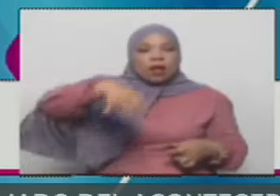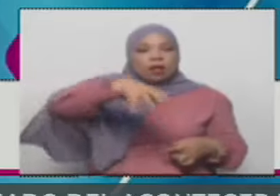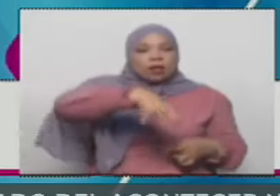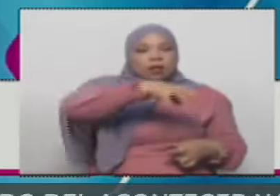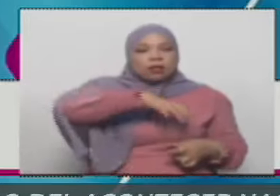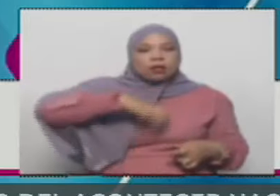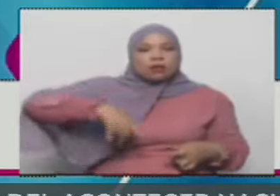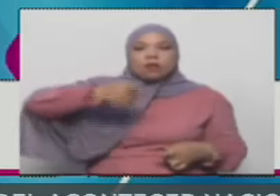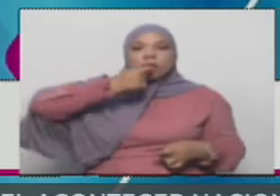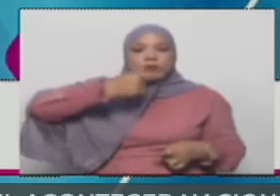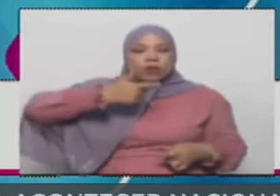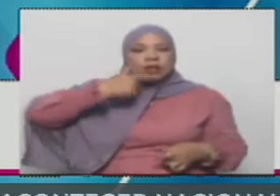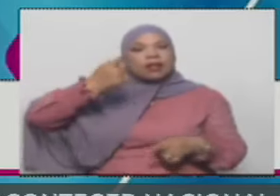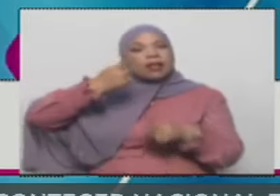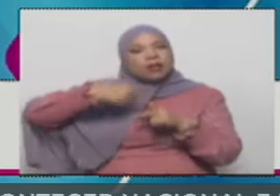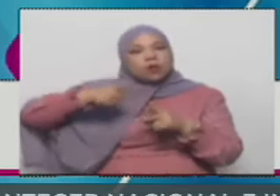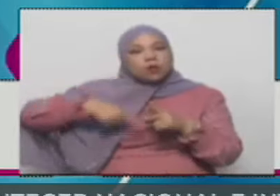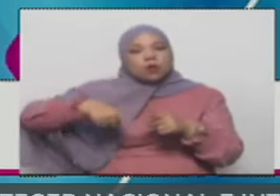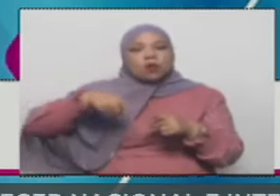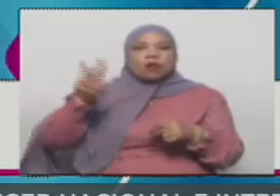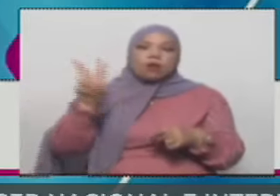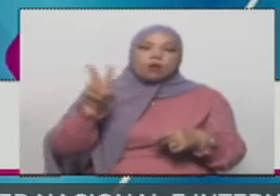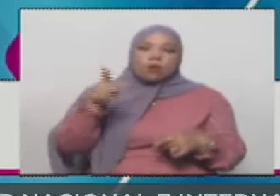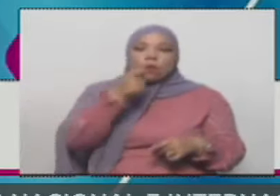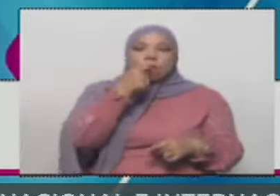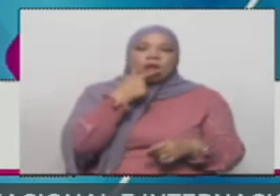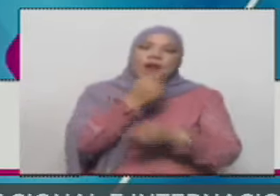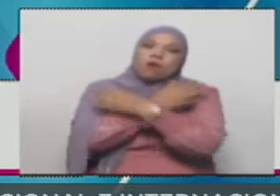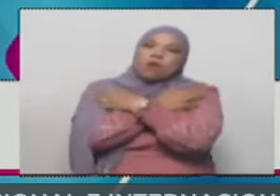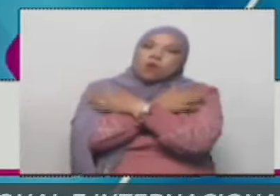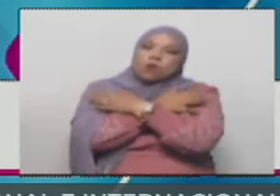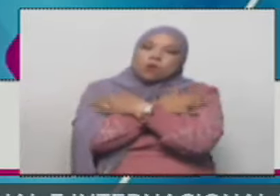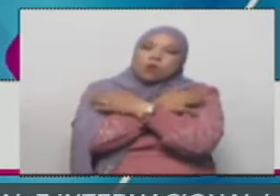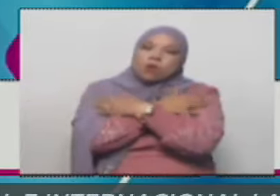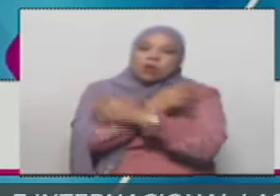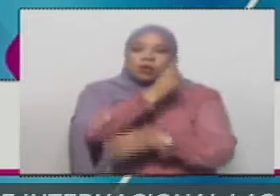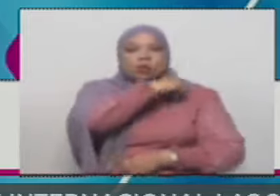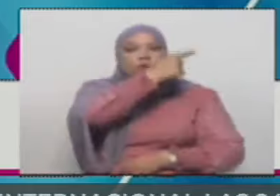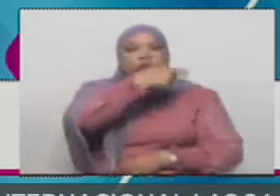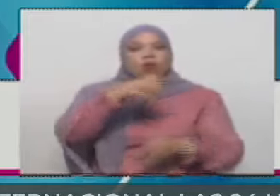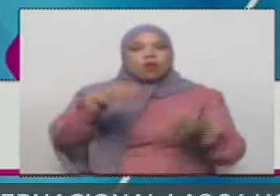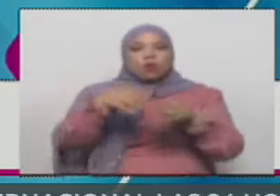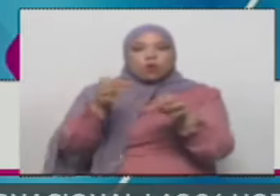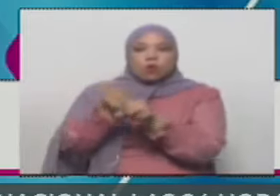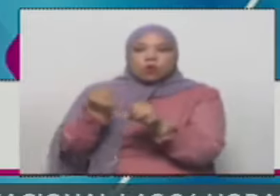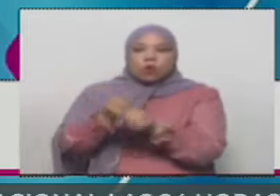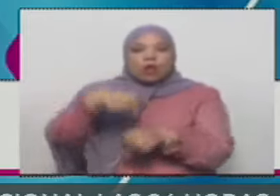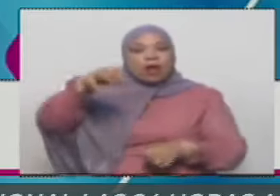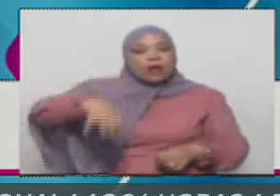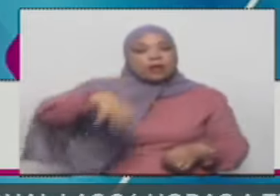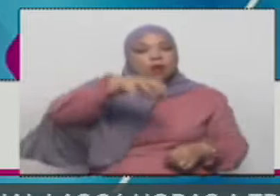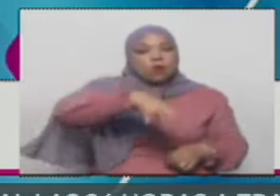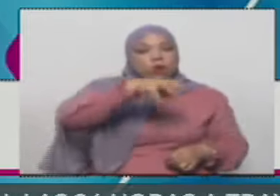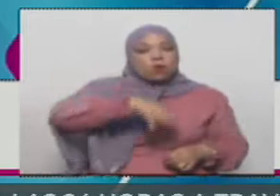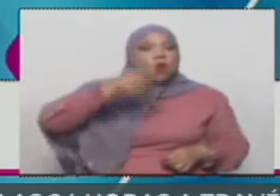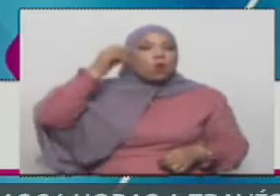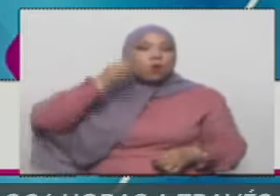rica, muy diversa. El Oriente se lució. Yo quiero felicitar, aquí están los jefes de los gabinetes de los estados